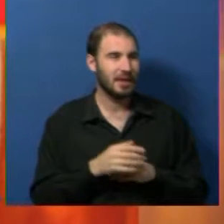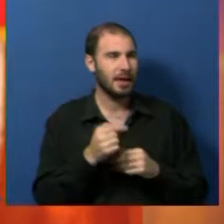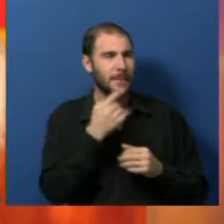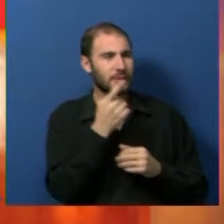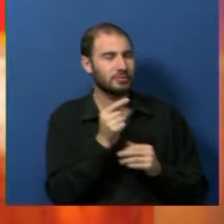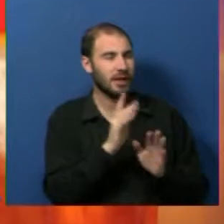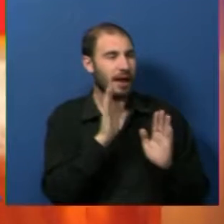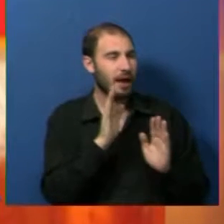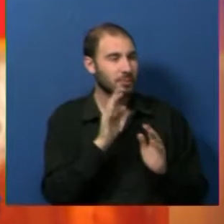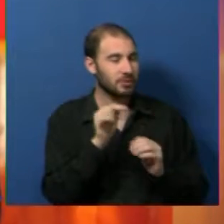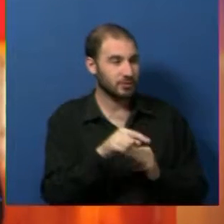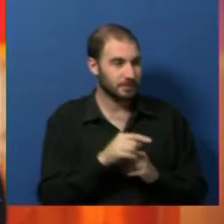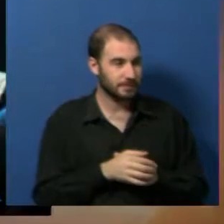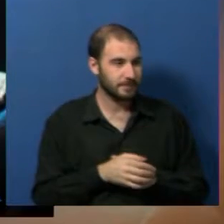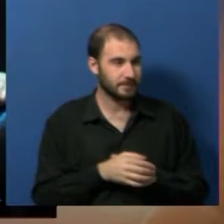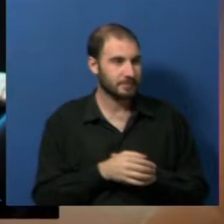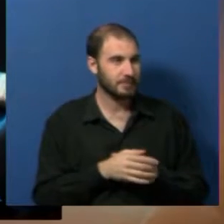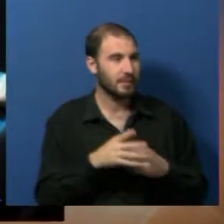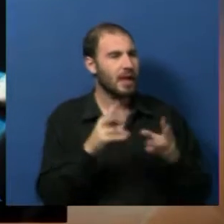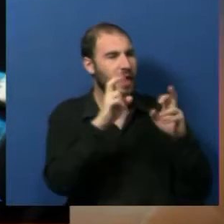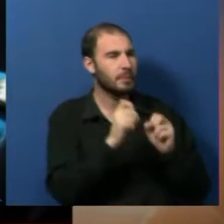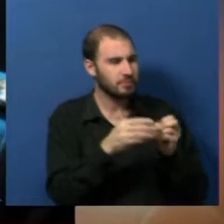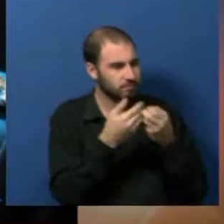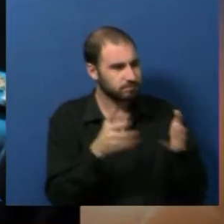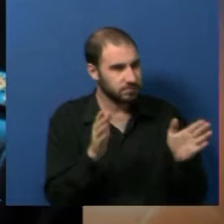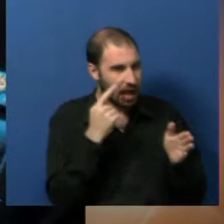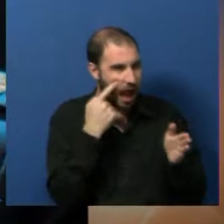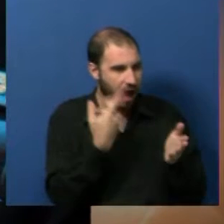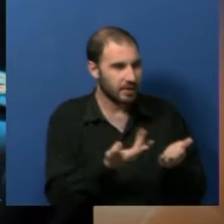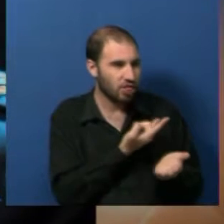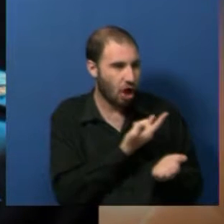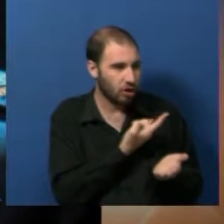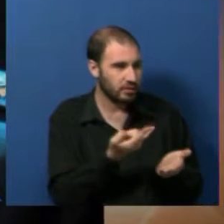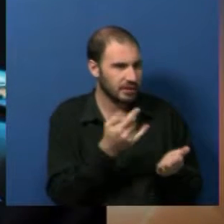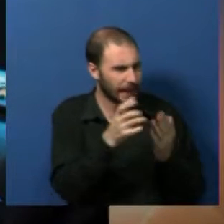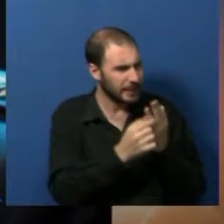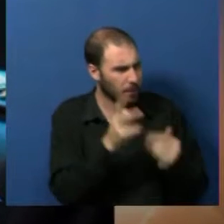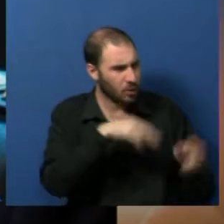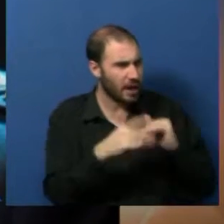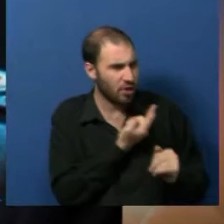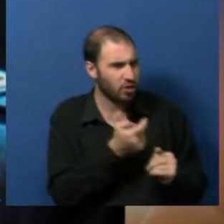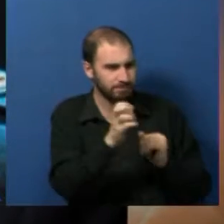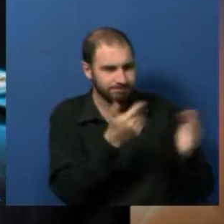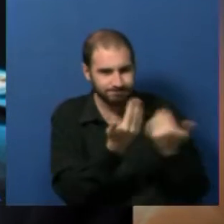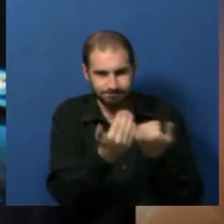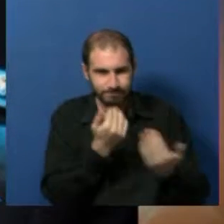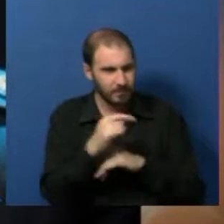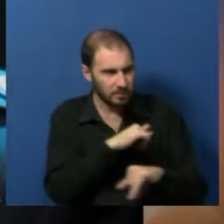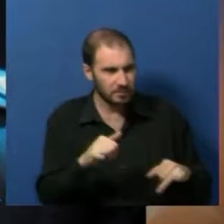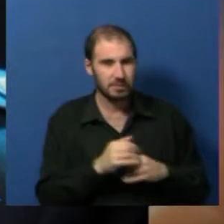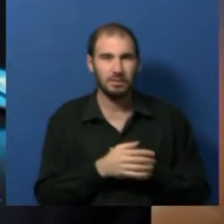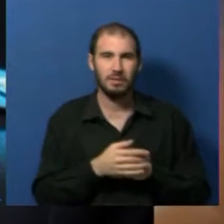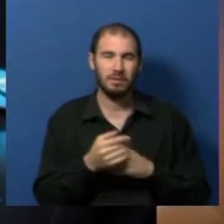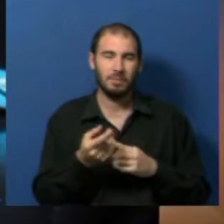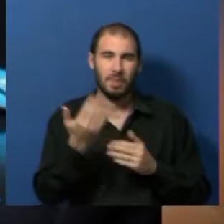mucha posibilidad para abrir una investigación y saber dónde ir a buscar expedientes y recabar información?